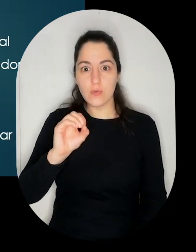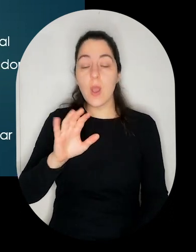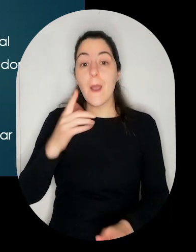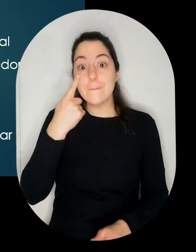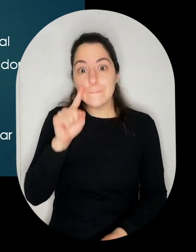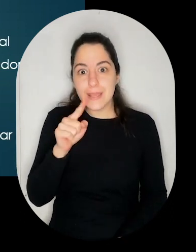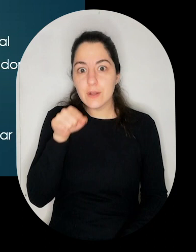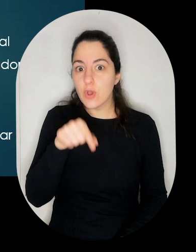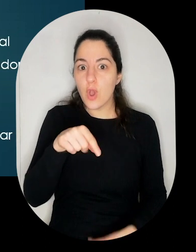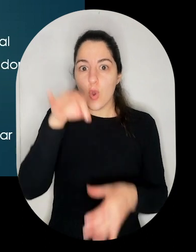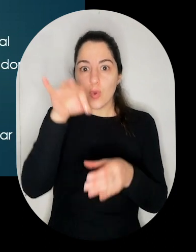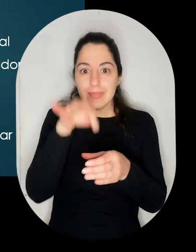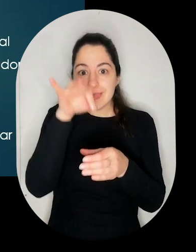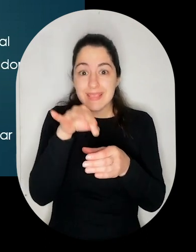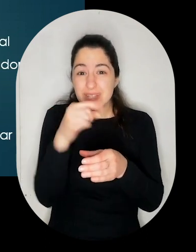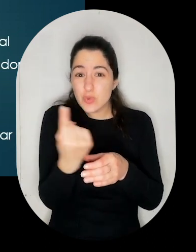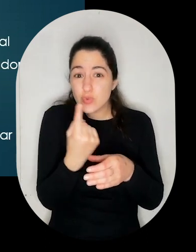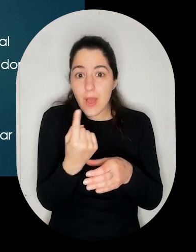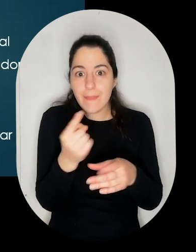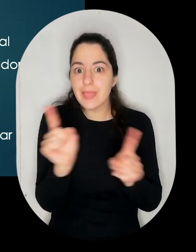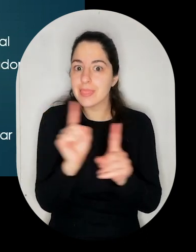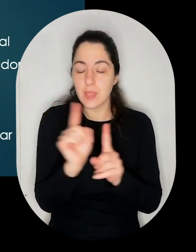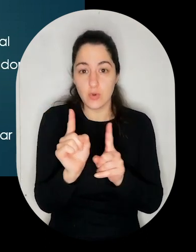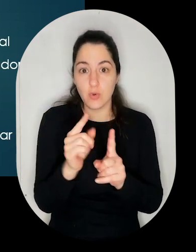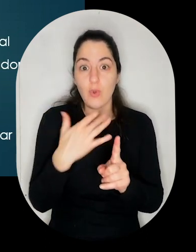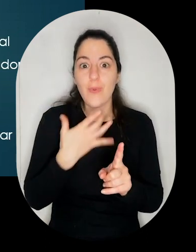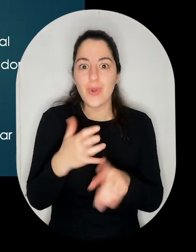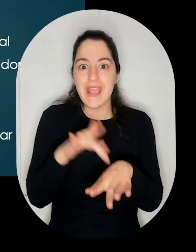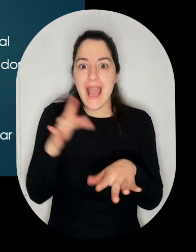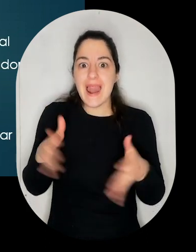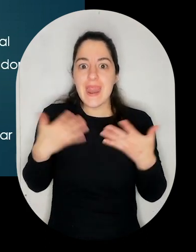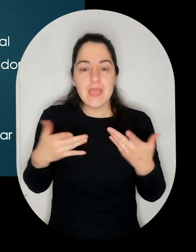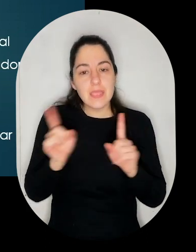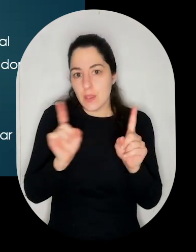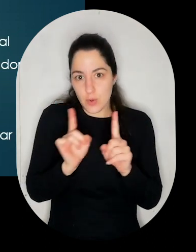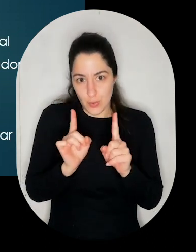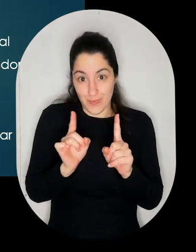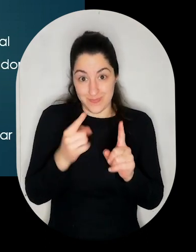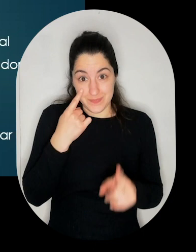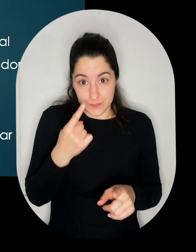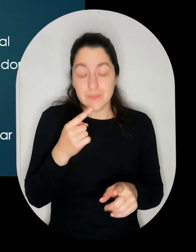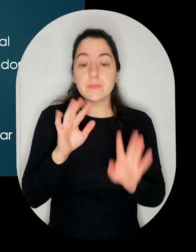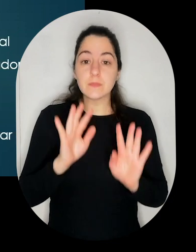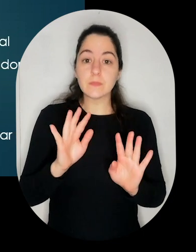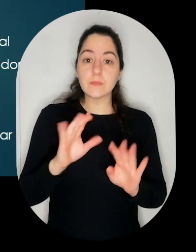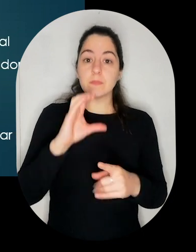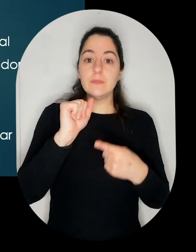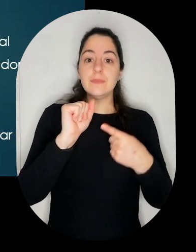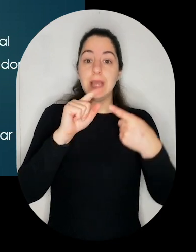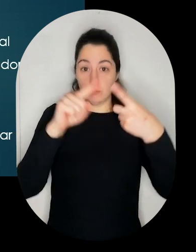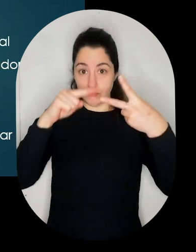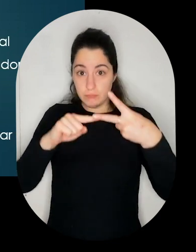muy termolábil. Por tanto, un tecito de esto no nos sirve porque se va a destruir la toxina, la sustancia. Por otro lado tenemos